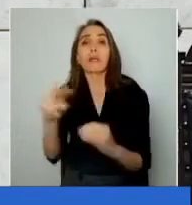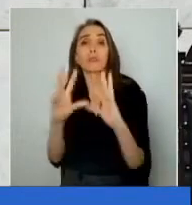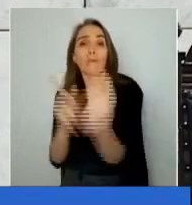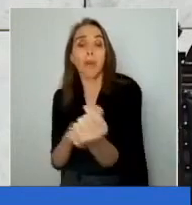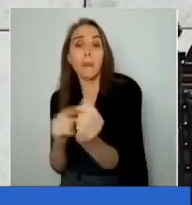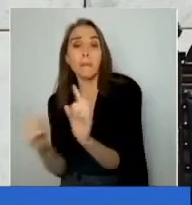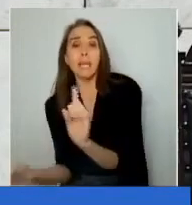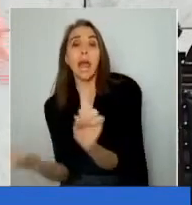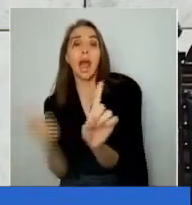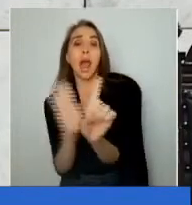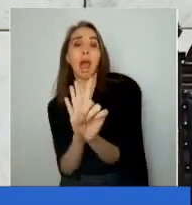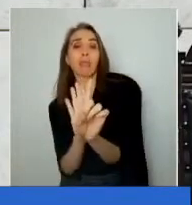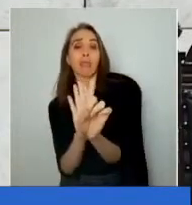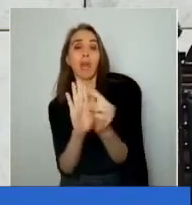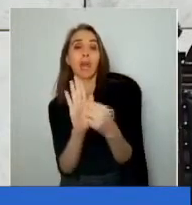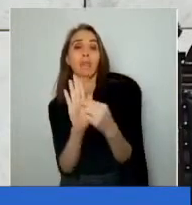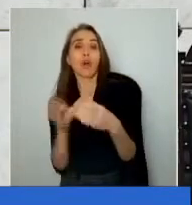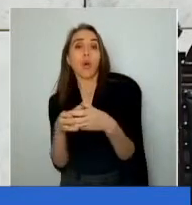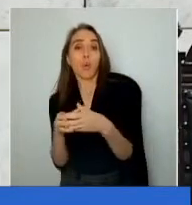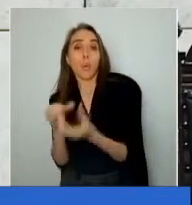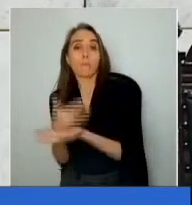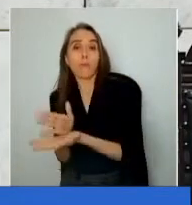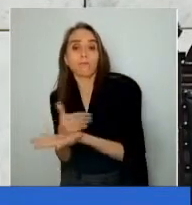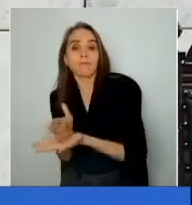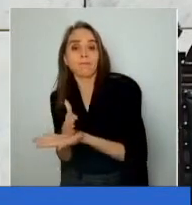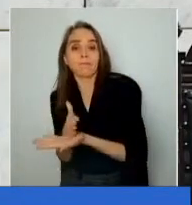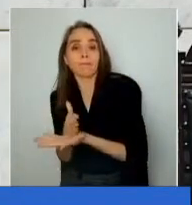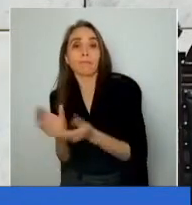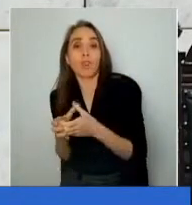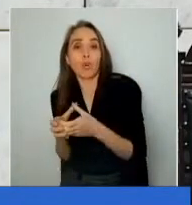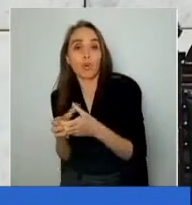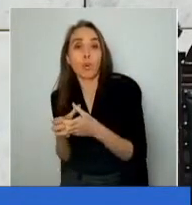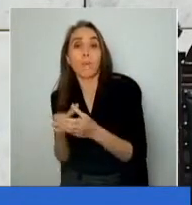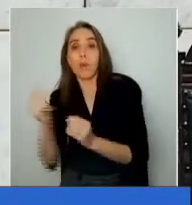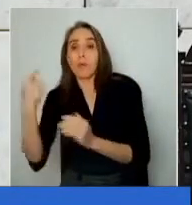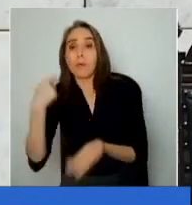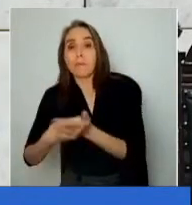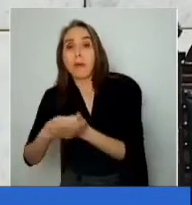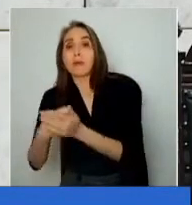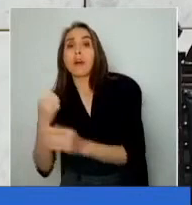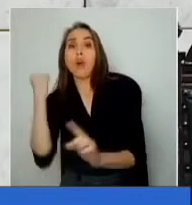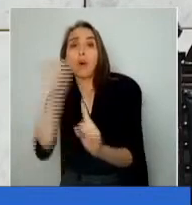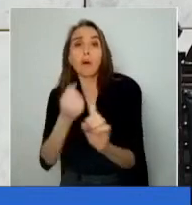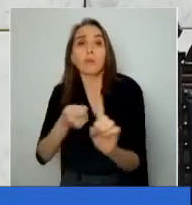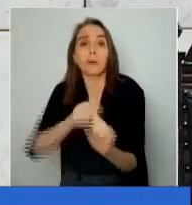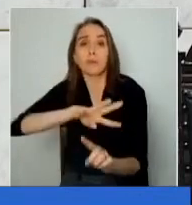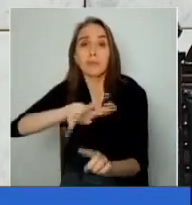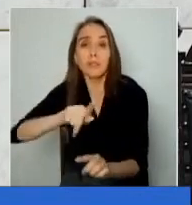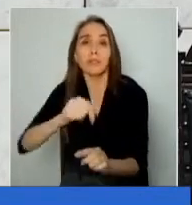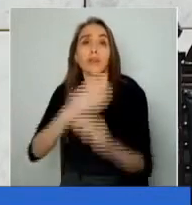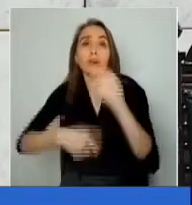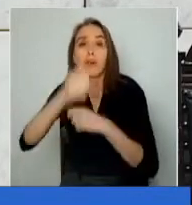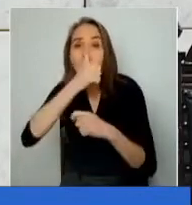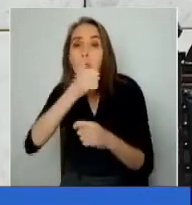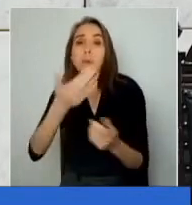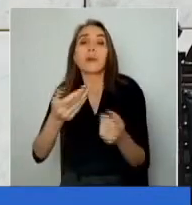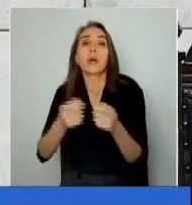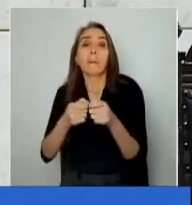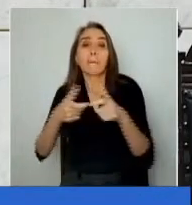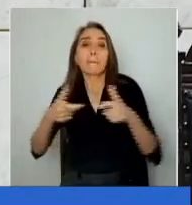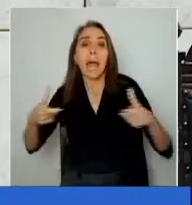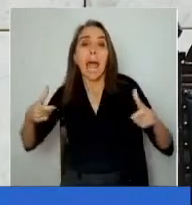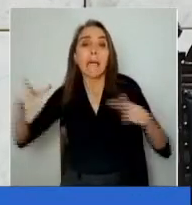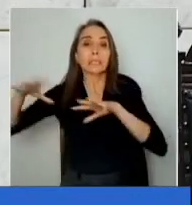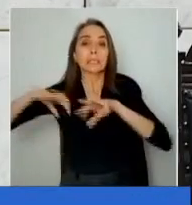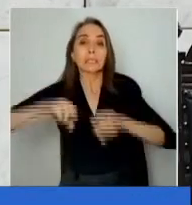grupos organizados y Bandas criminales que vienen a expandir sus redes que vienen a destruir nuestras instituciones